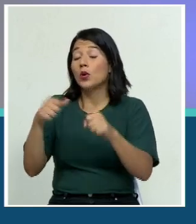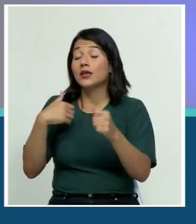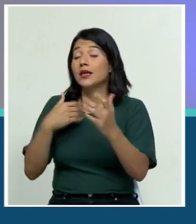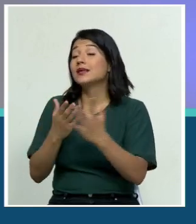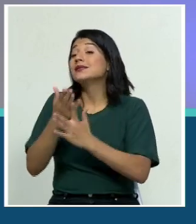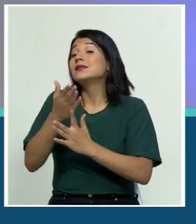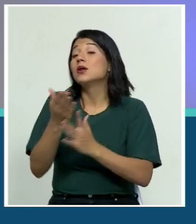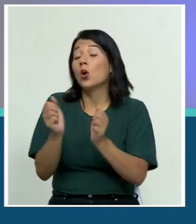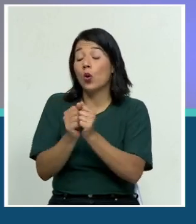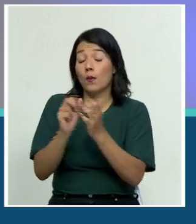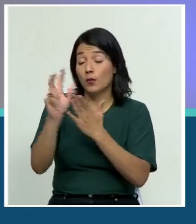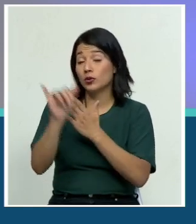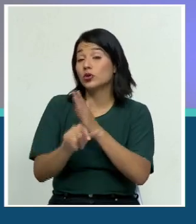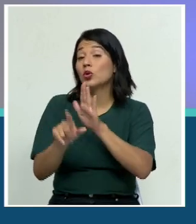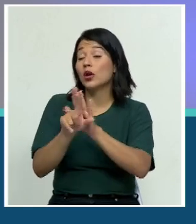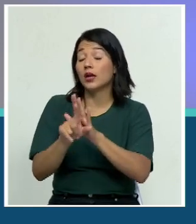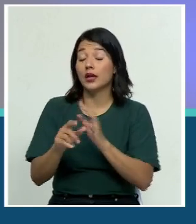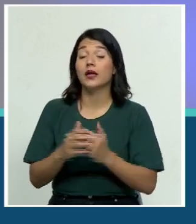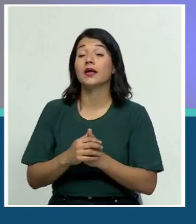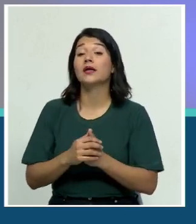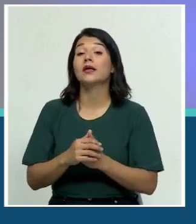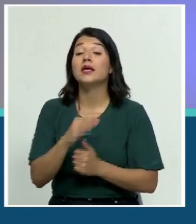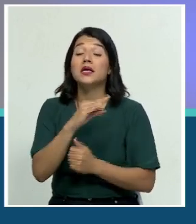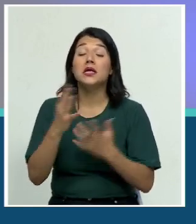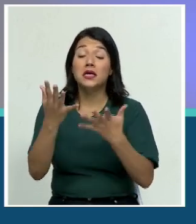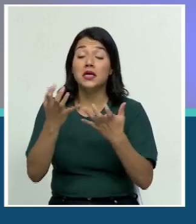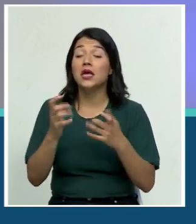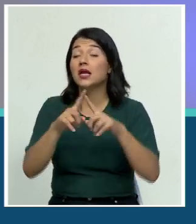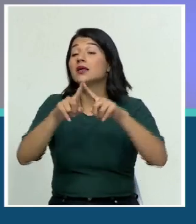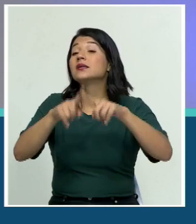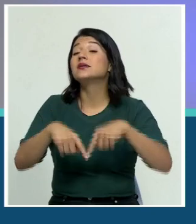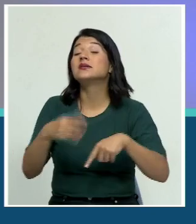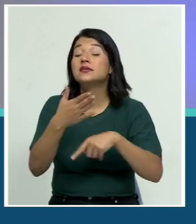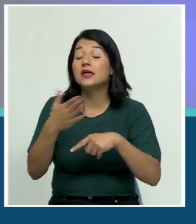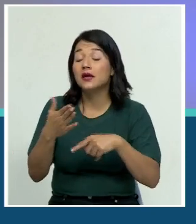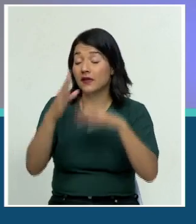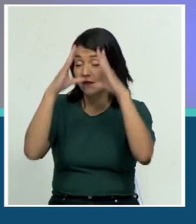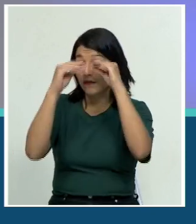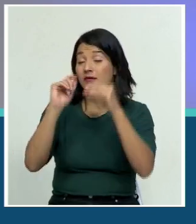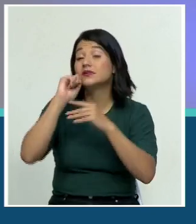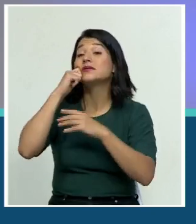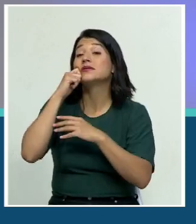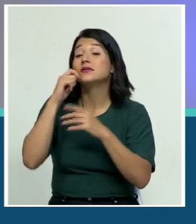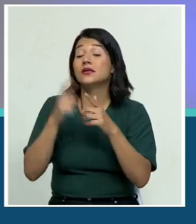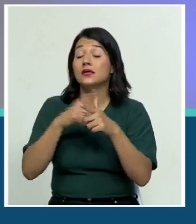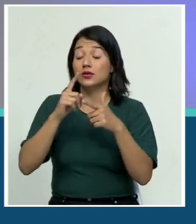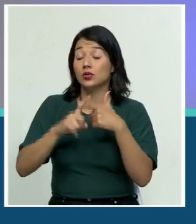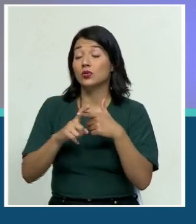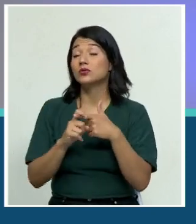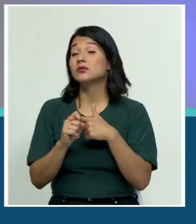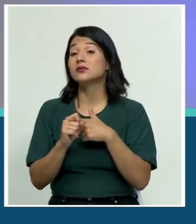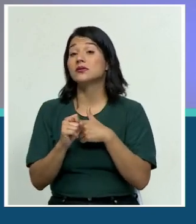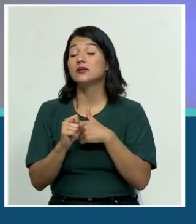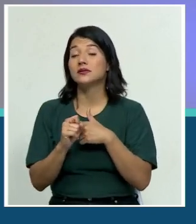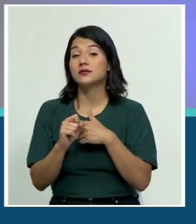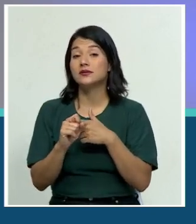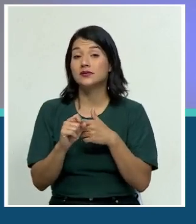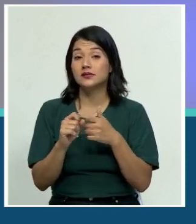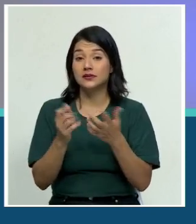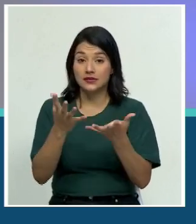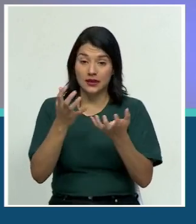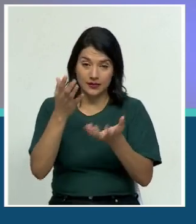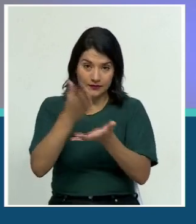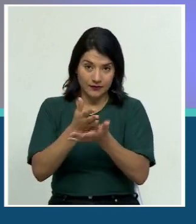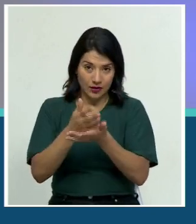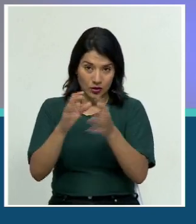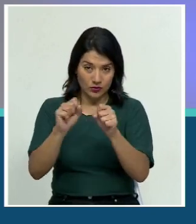ley y una acción de inconstitucionalidad. Buscan eliminar que sea confidencial, con lo que a su criterio se combatiría